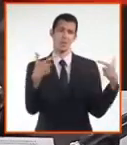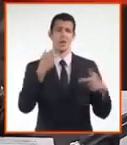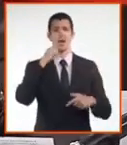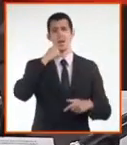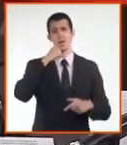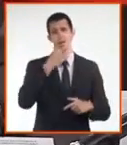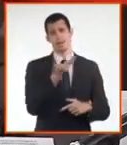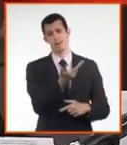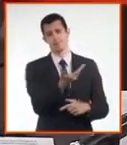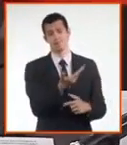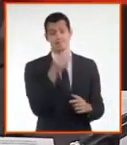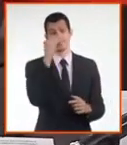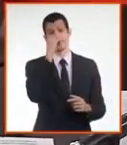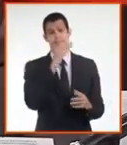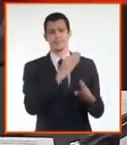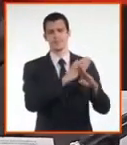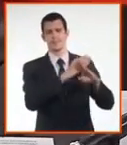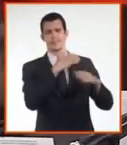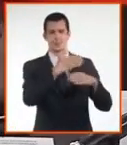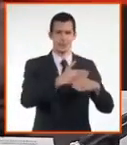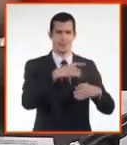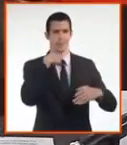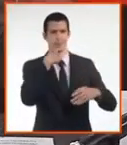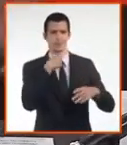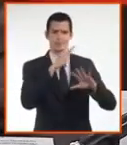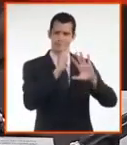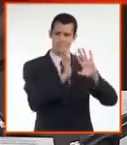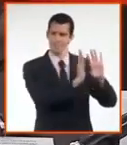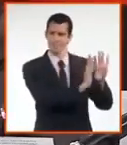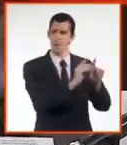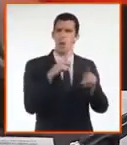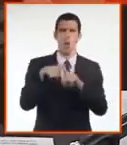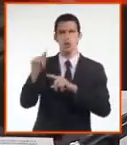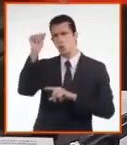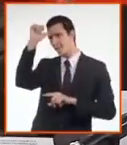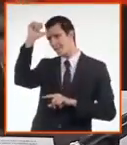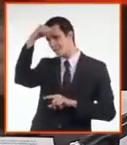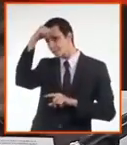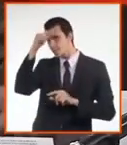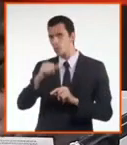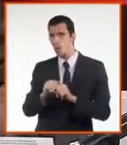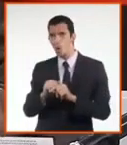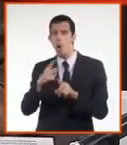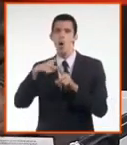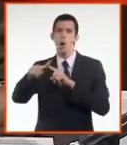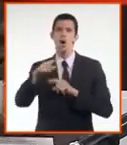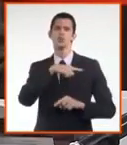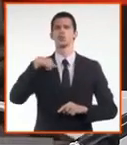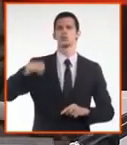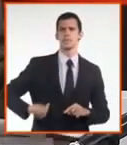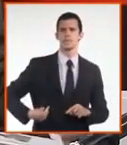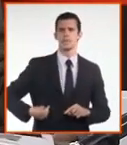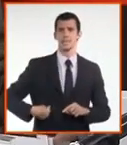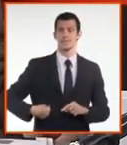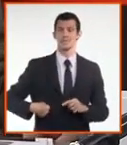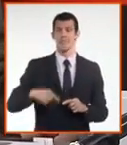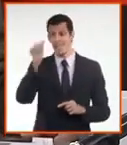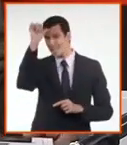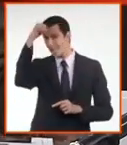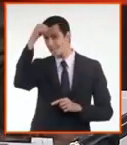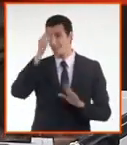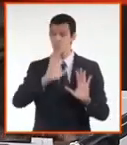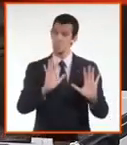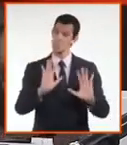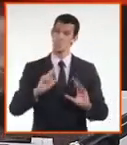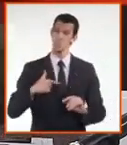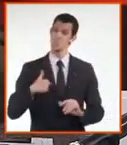suministrar no belgas a nosotros por el tema del embargo del bloqueo norteamericano entonces eso no nos